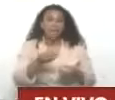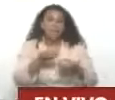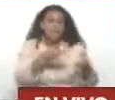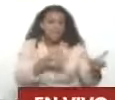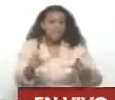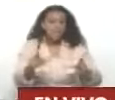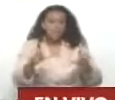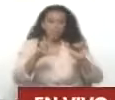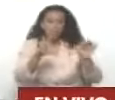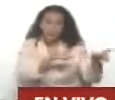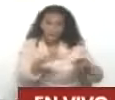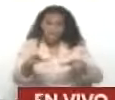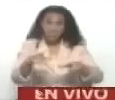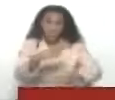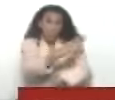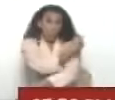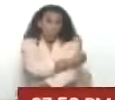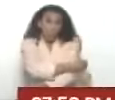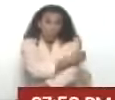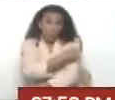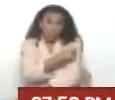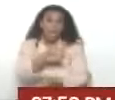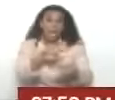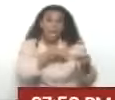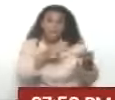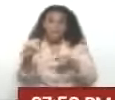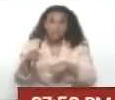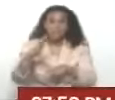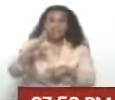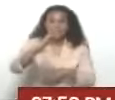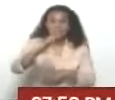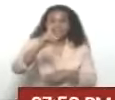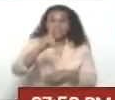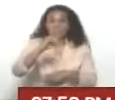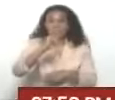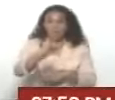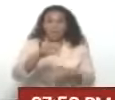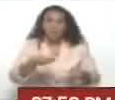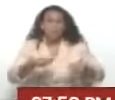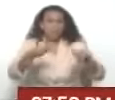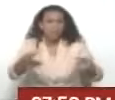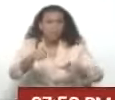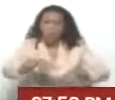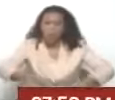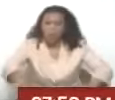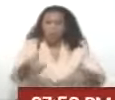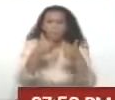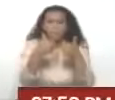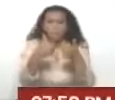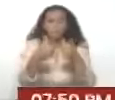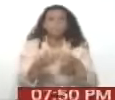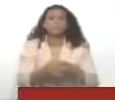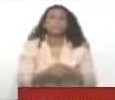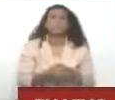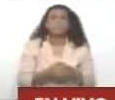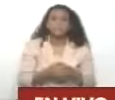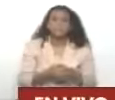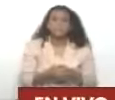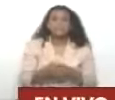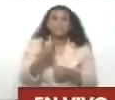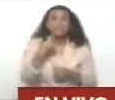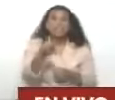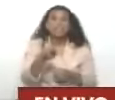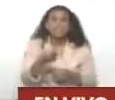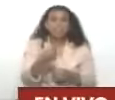de paquete, gracias al 1x10 del buen gobierno, a las bricomiles, las brigadas comunitarias militares. ¿Qué dijeron